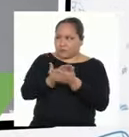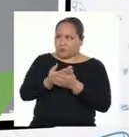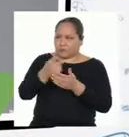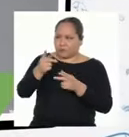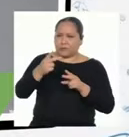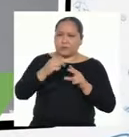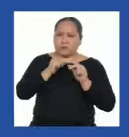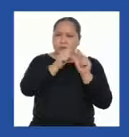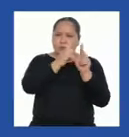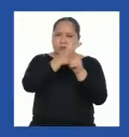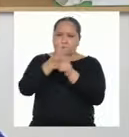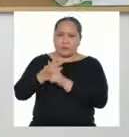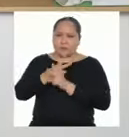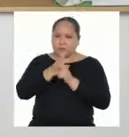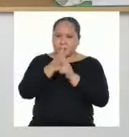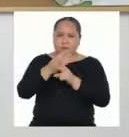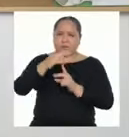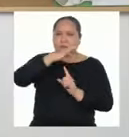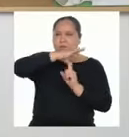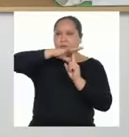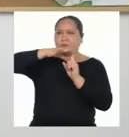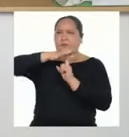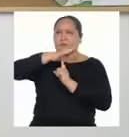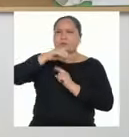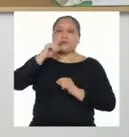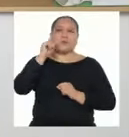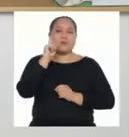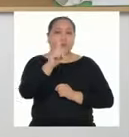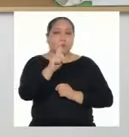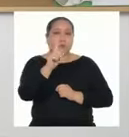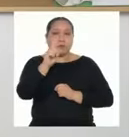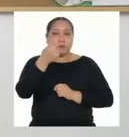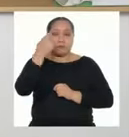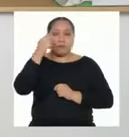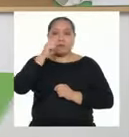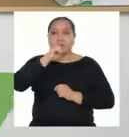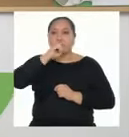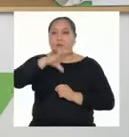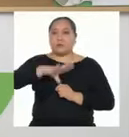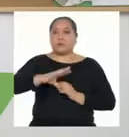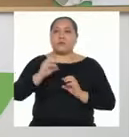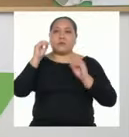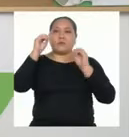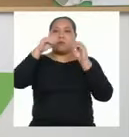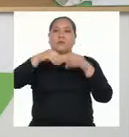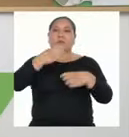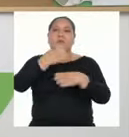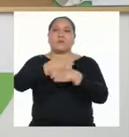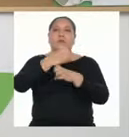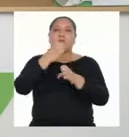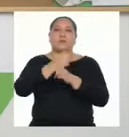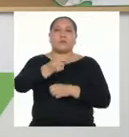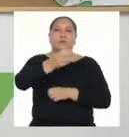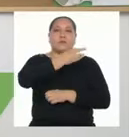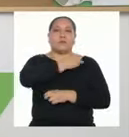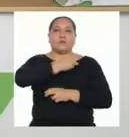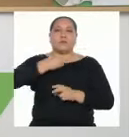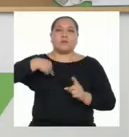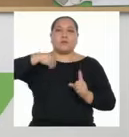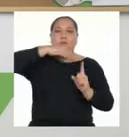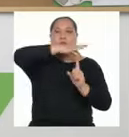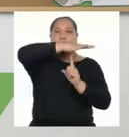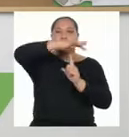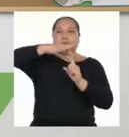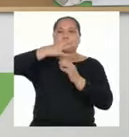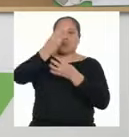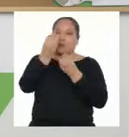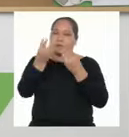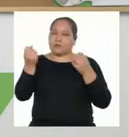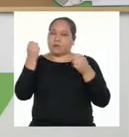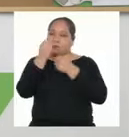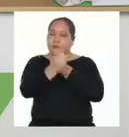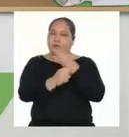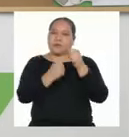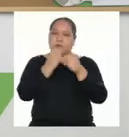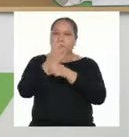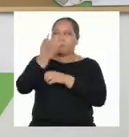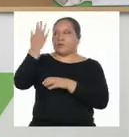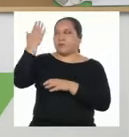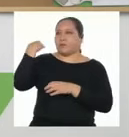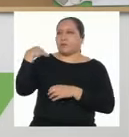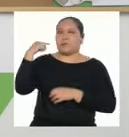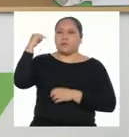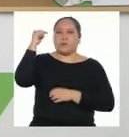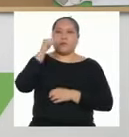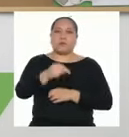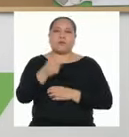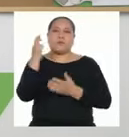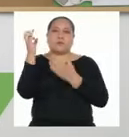ambiental? En primer lugar, debemos mencionar que se creó el Ministerio del Ambiente hace muchos años, a raíz